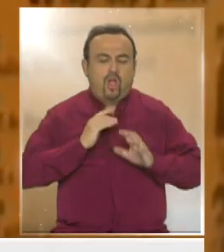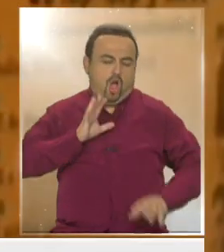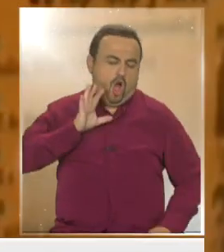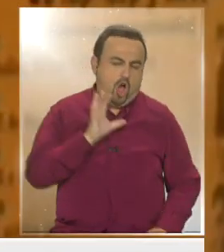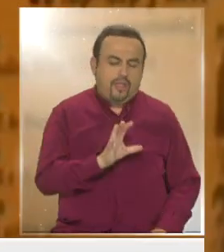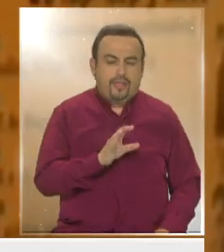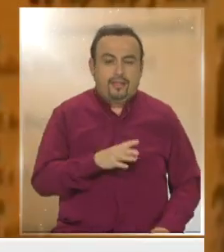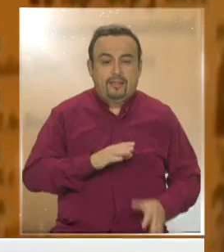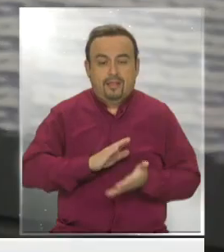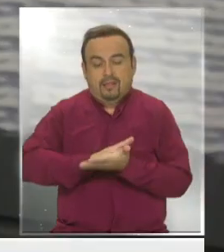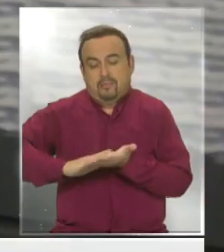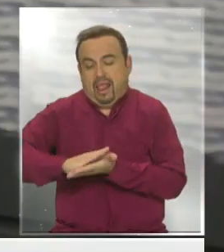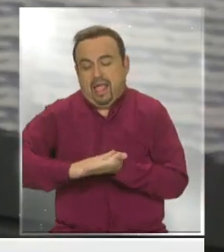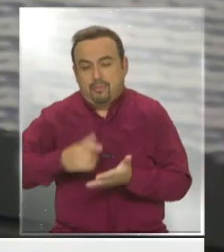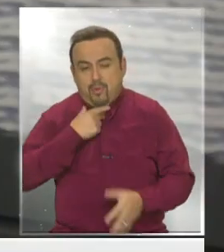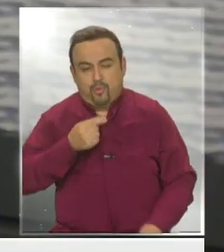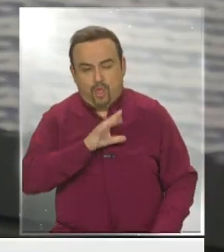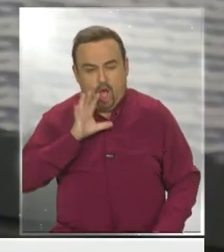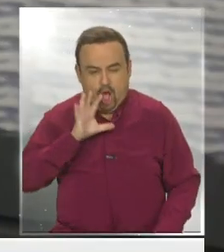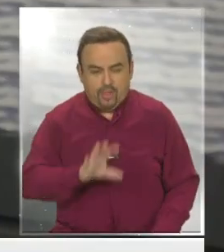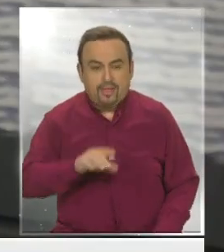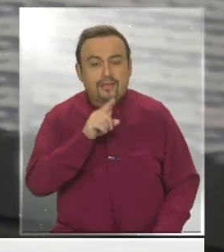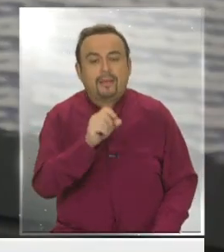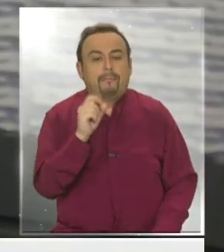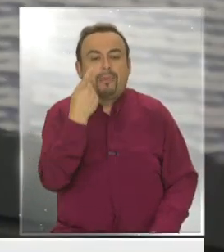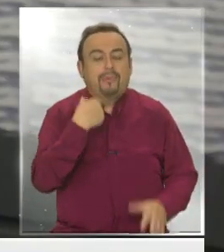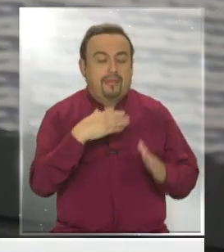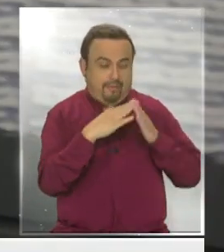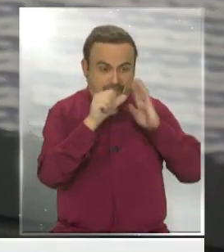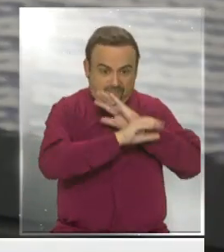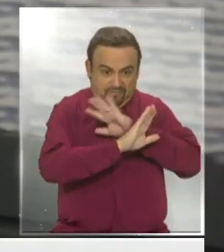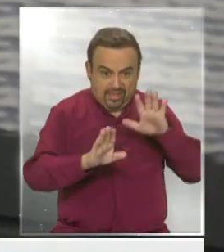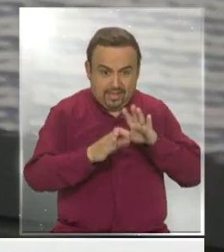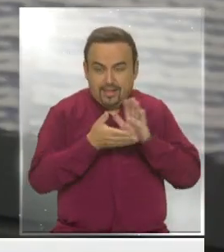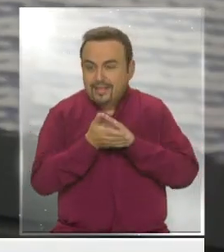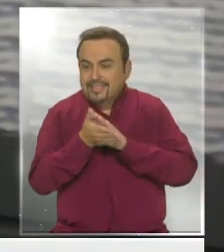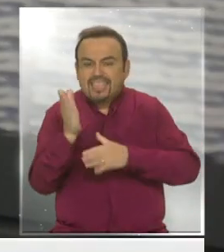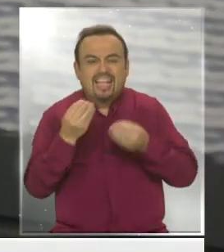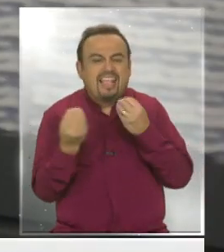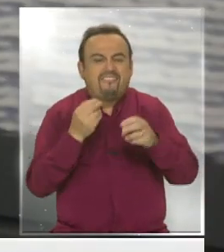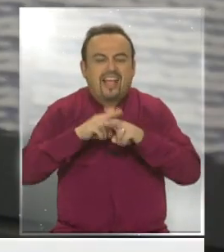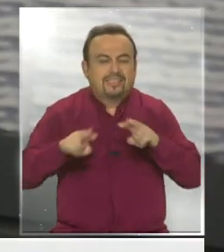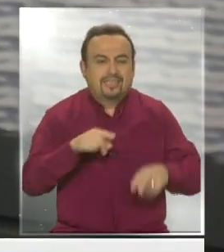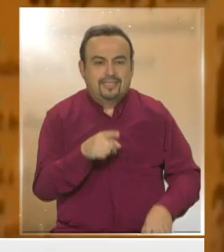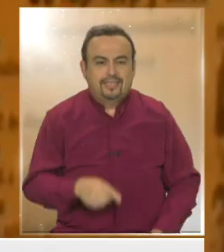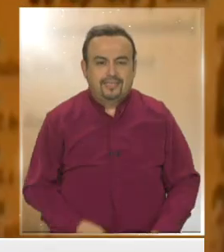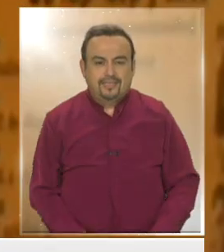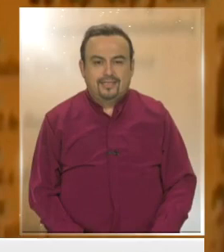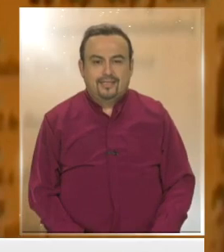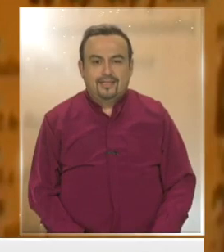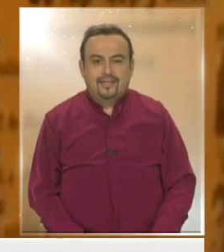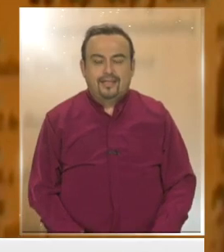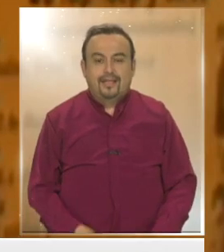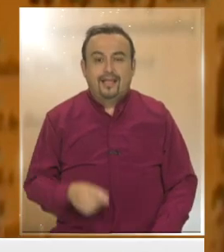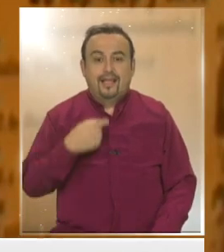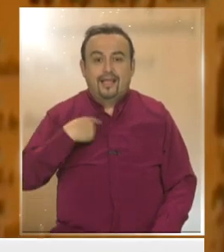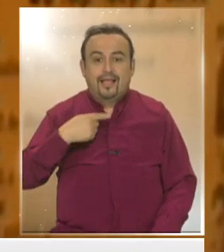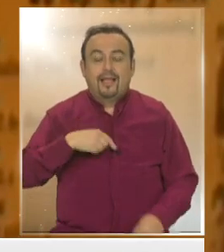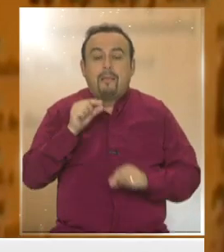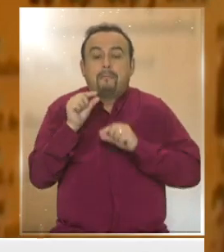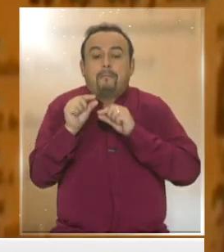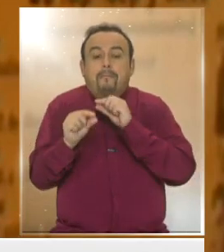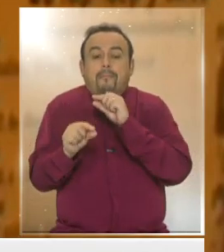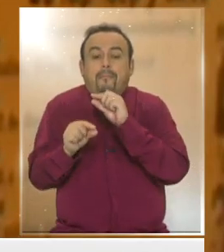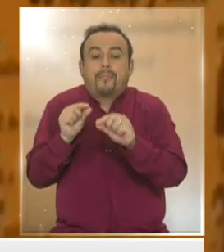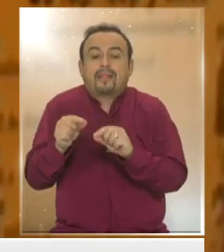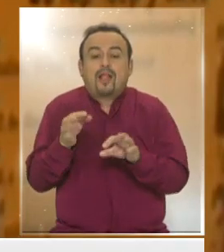detestas. Lavar platos. Maiten, ¿qué es lo primero que vas a hacer cuando se levante la cuarentena? Incorporarme